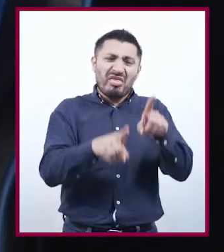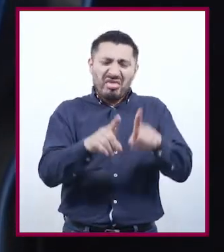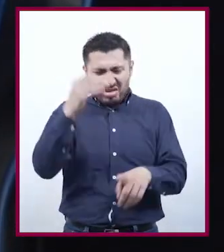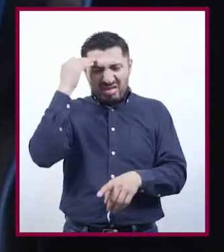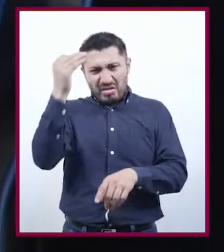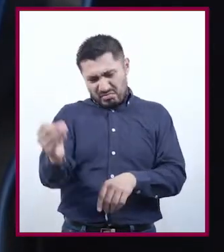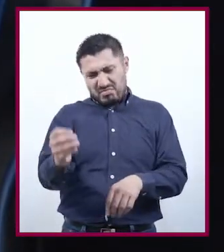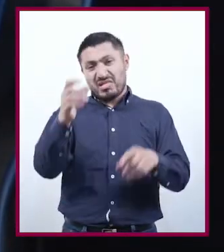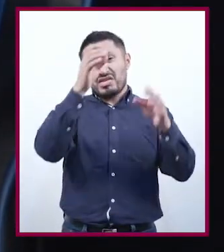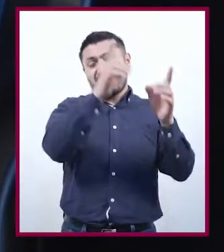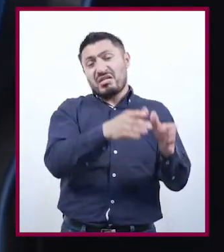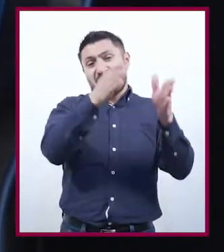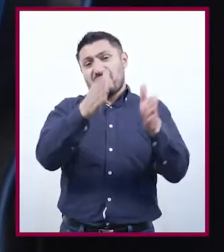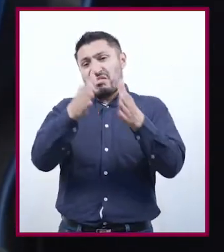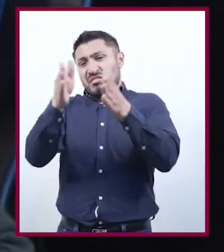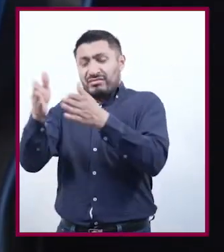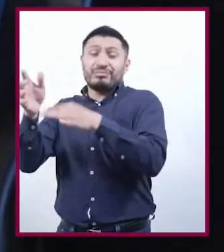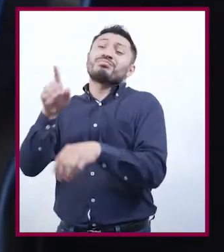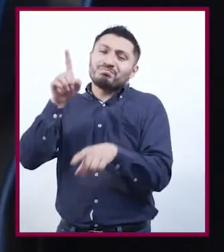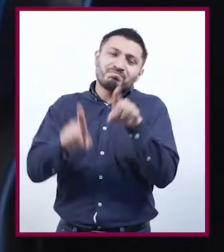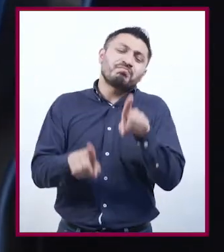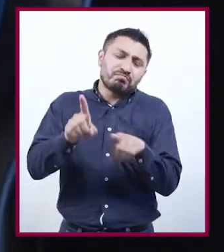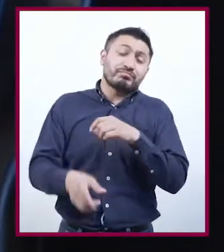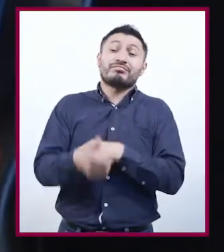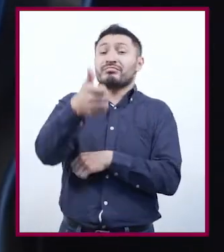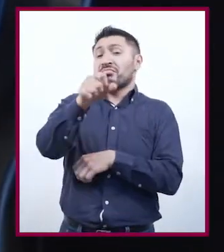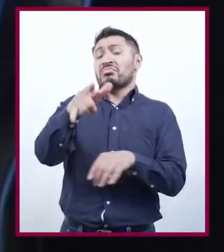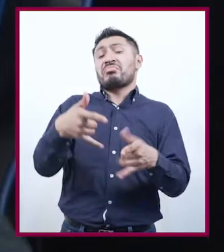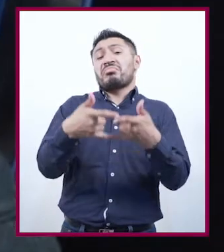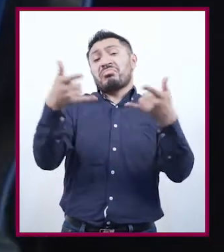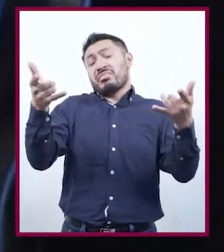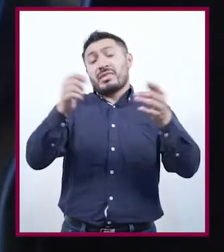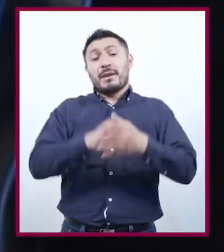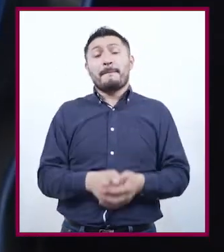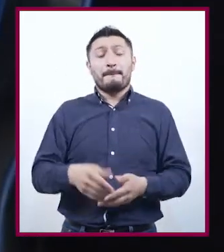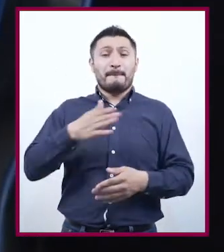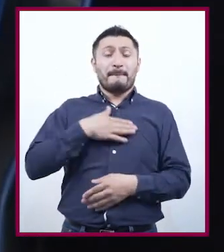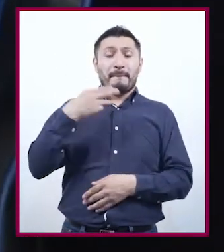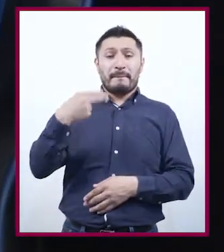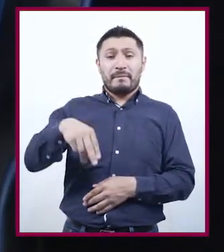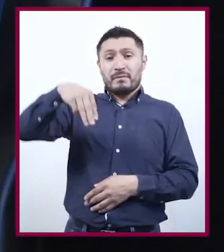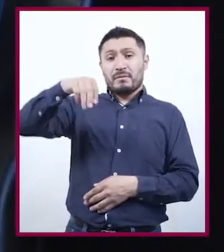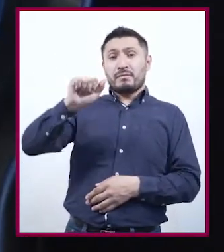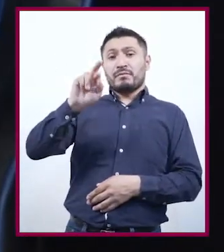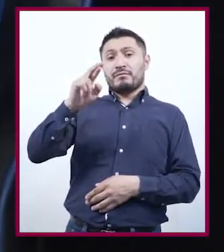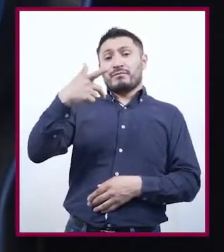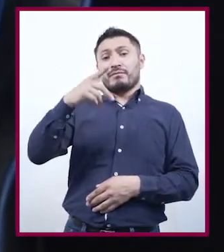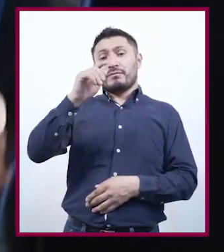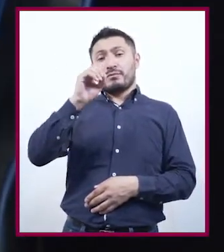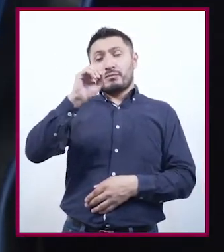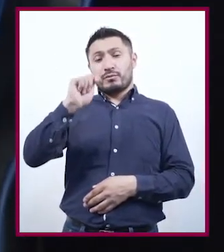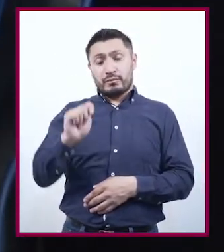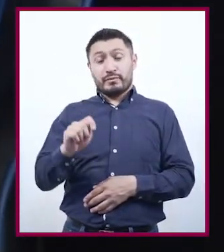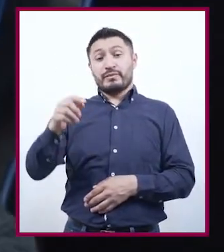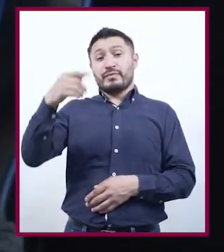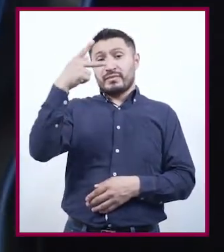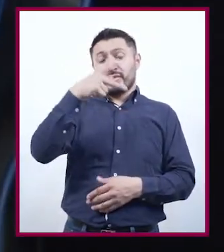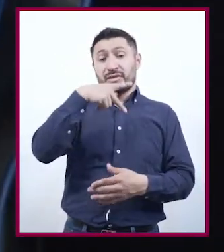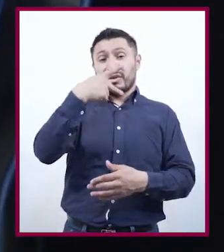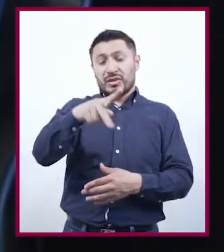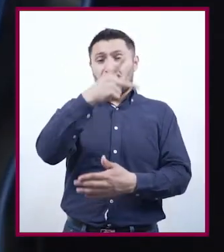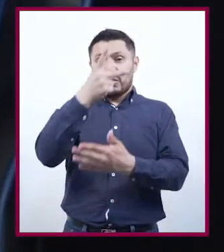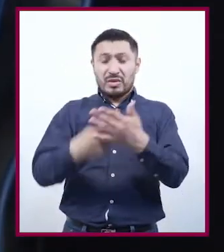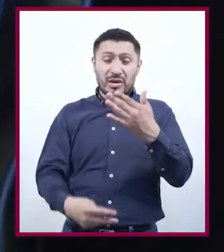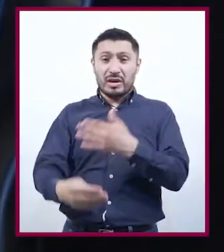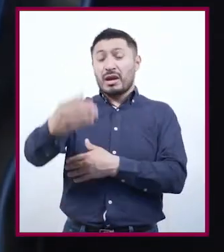multifacéticos atravesados por los momentos históricos que les tocó vivir. Así es la historia. Yo soy Margot Cortázar y este es tu programa